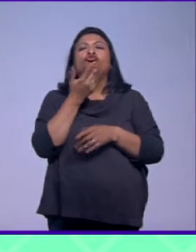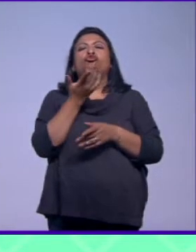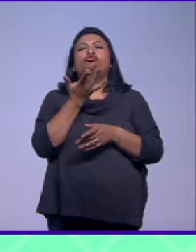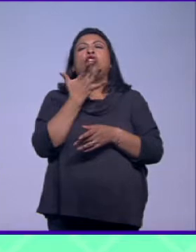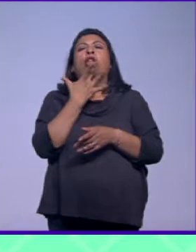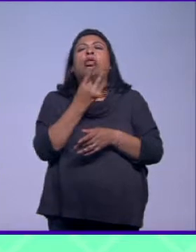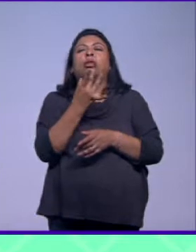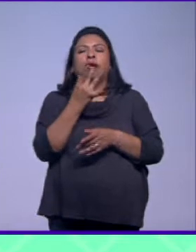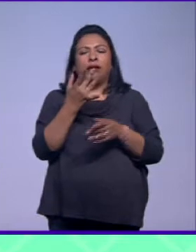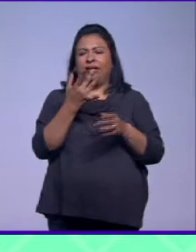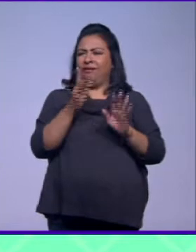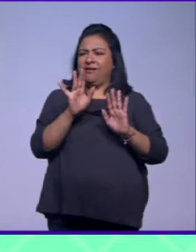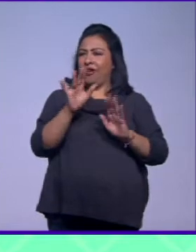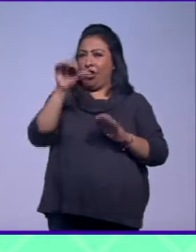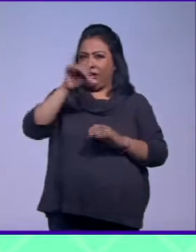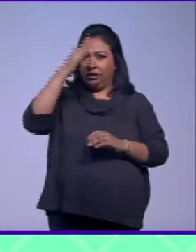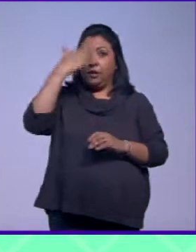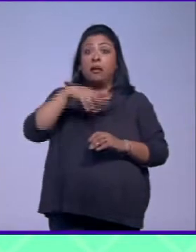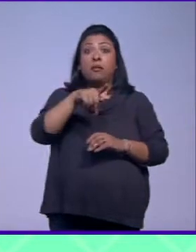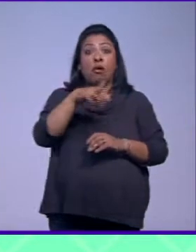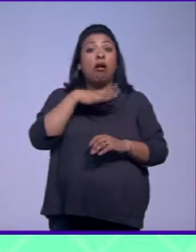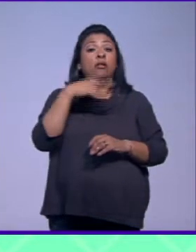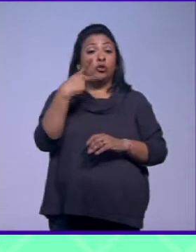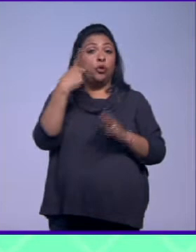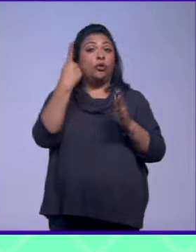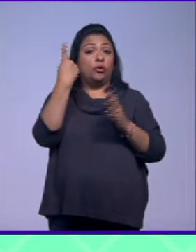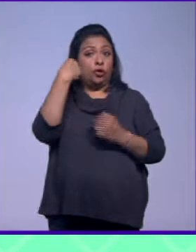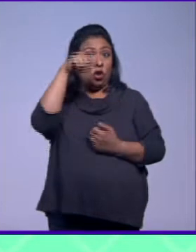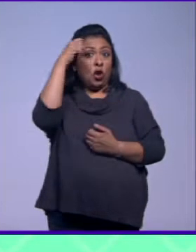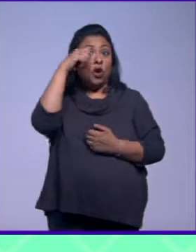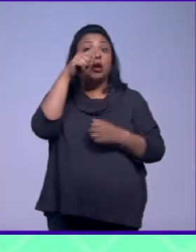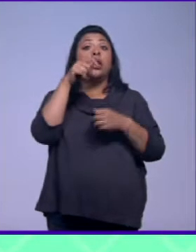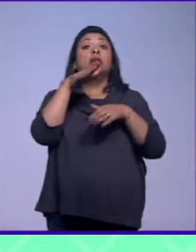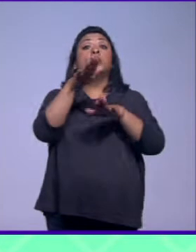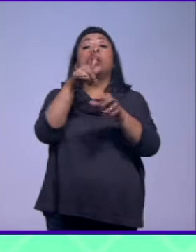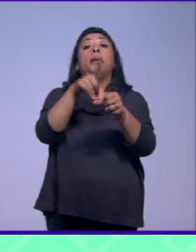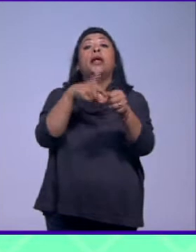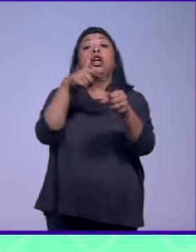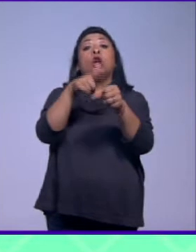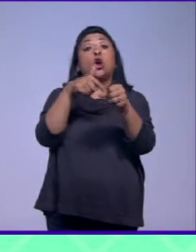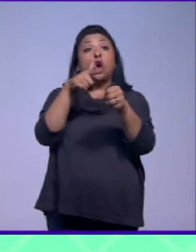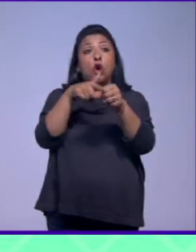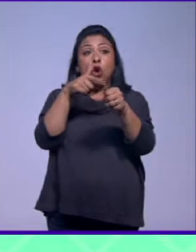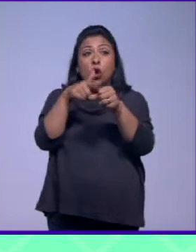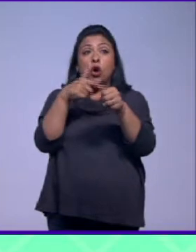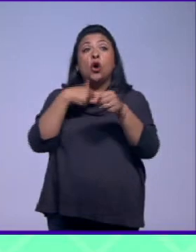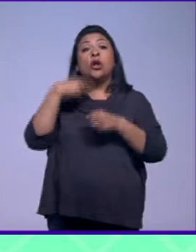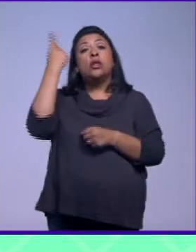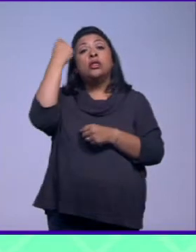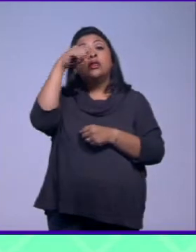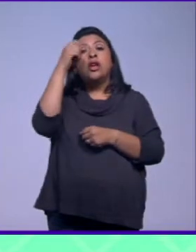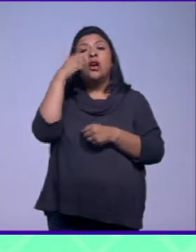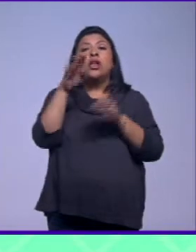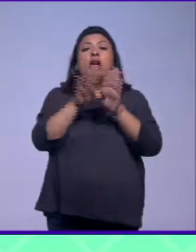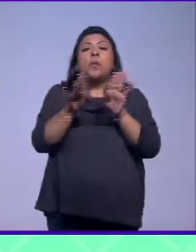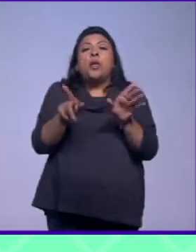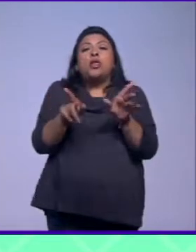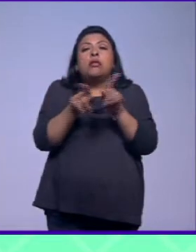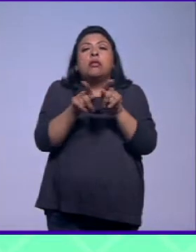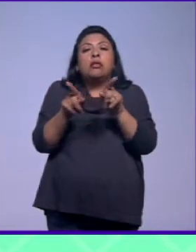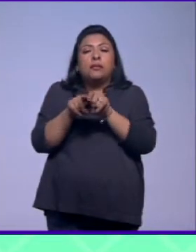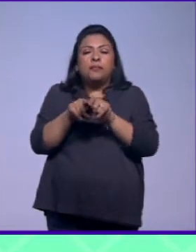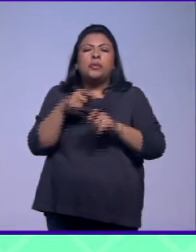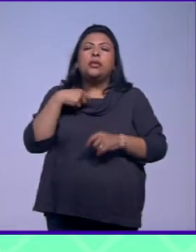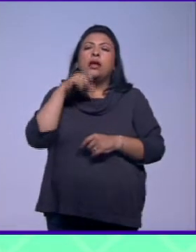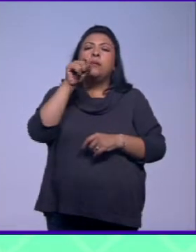ahora sabemos que no violín tenía toda una teoría acerca del color por ejemplo tenía una teoría acerca de la síntesis y